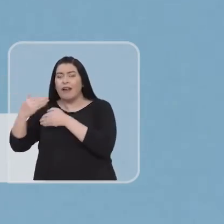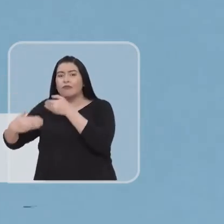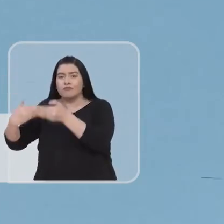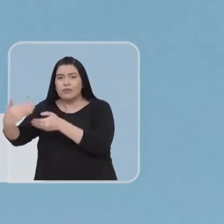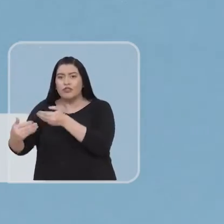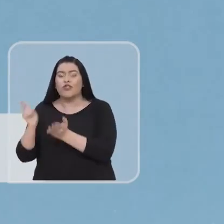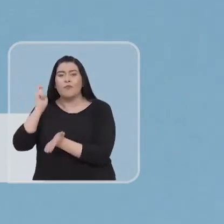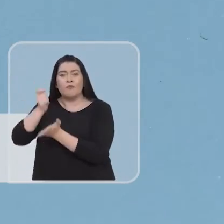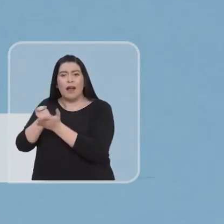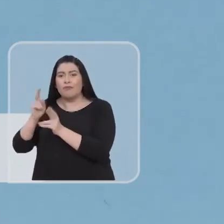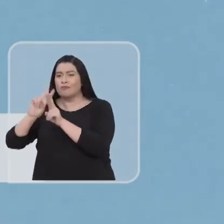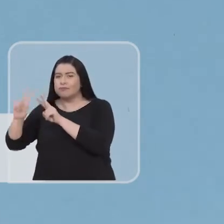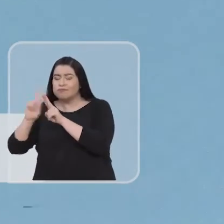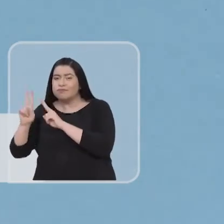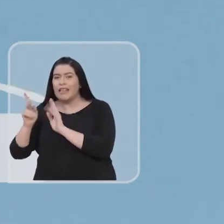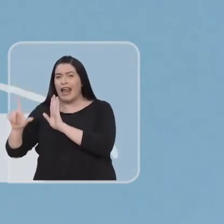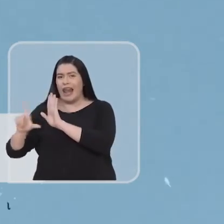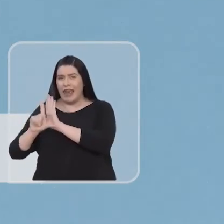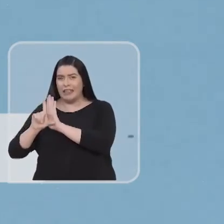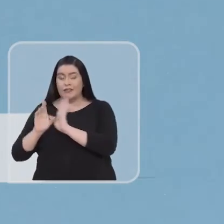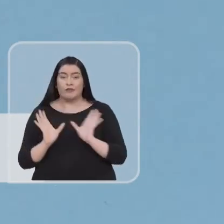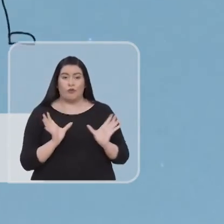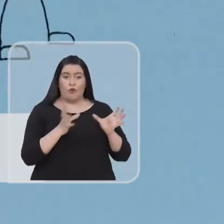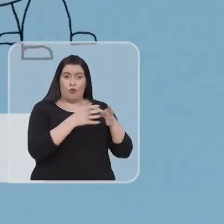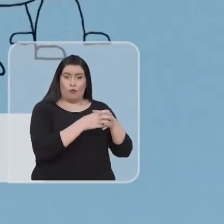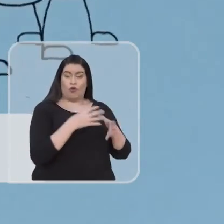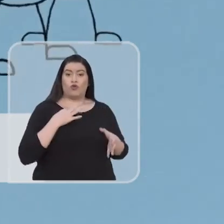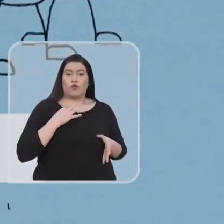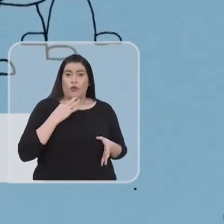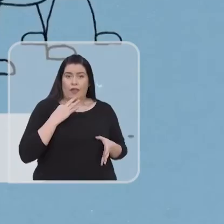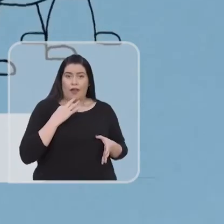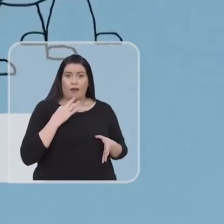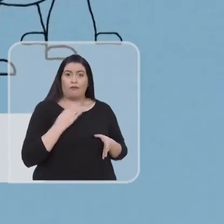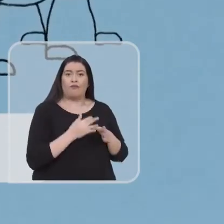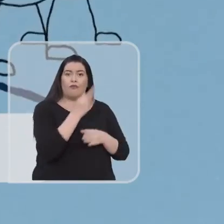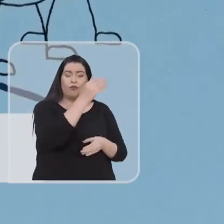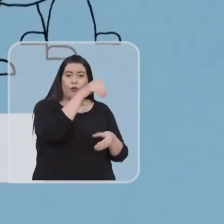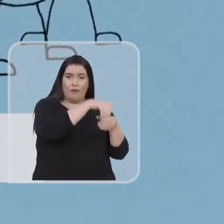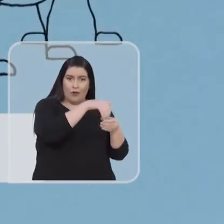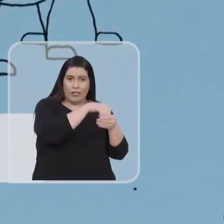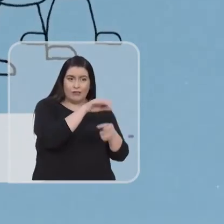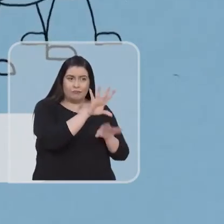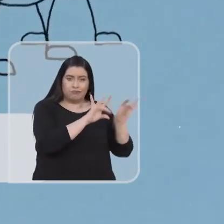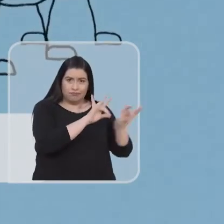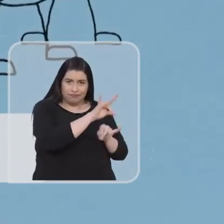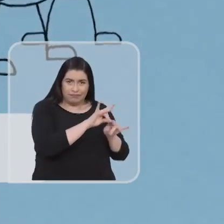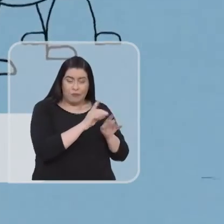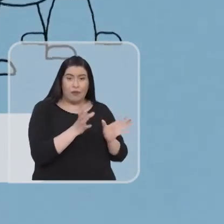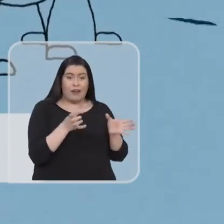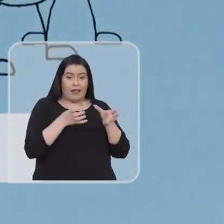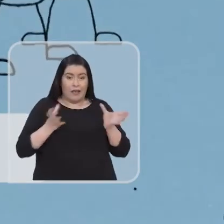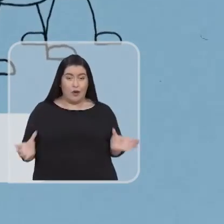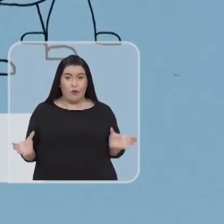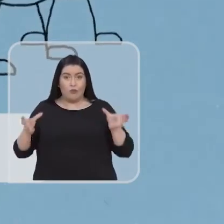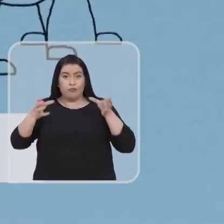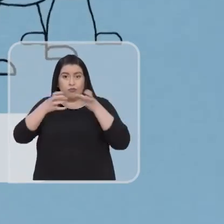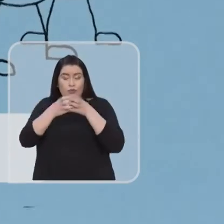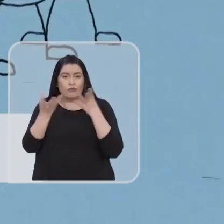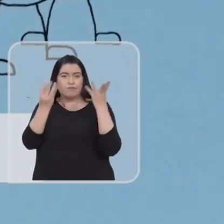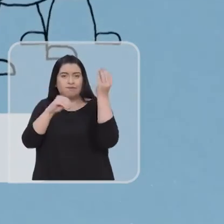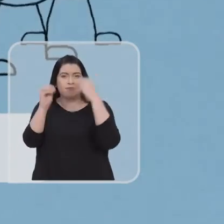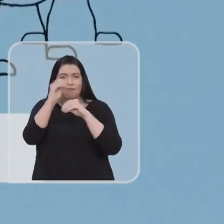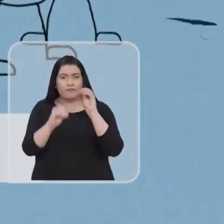ya están en ejercicio y que les pagamos para hacer leyes, con ciudadanos que elijamos en una próxima elección, para que